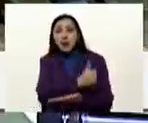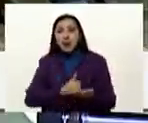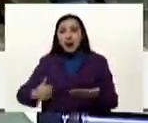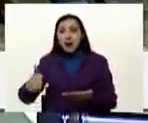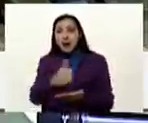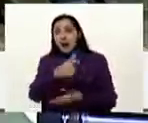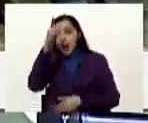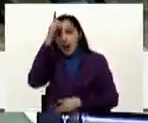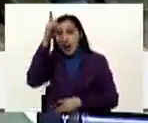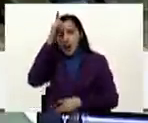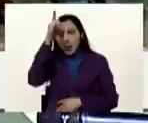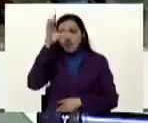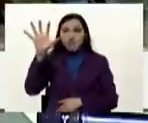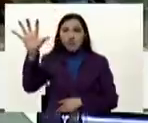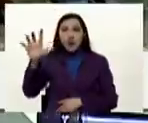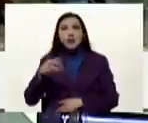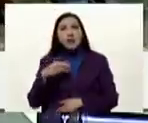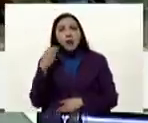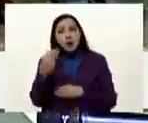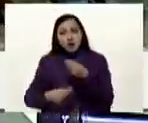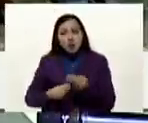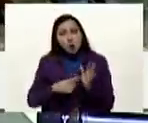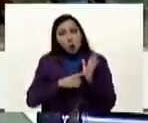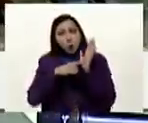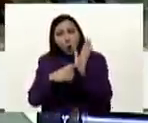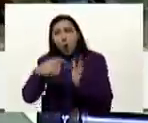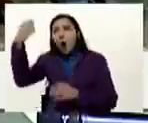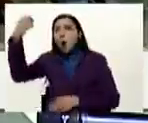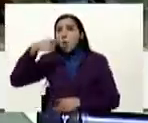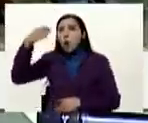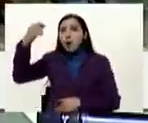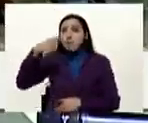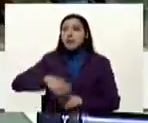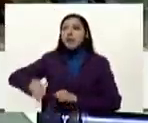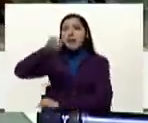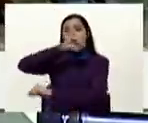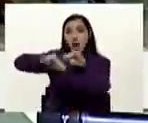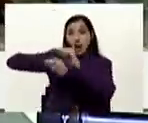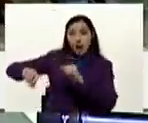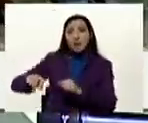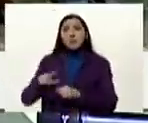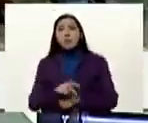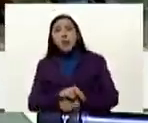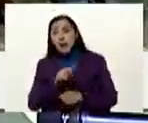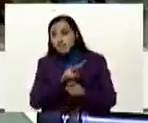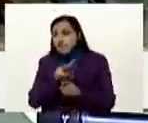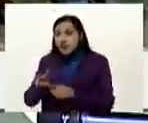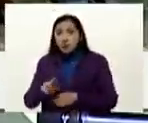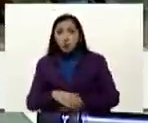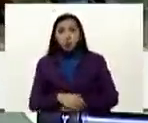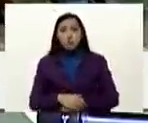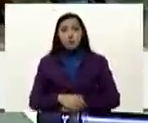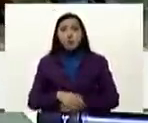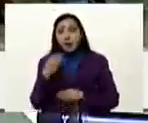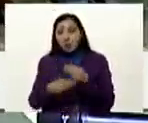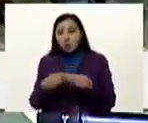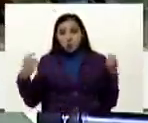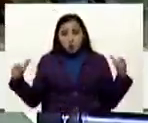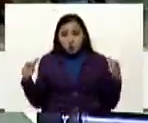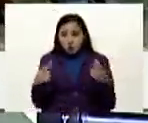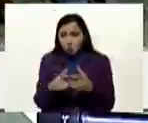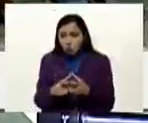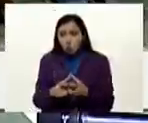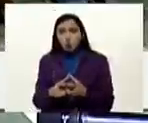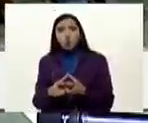Alemania ha presentado una pastilla antiviral que reduce a la mitad el riesgo